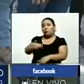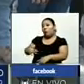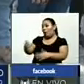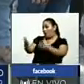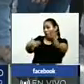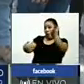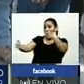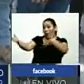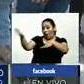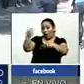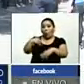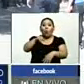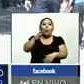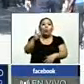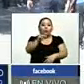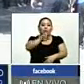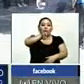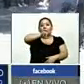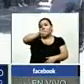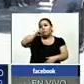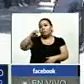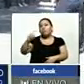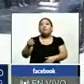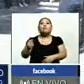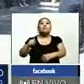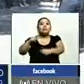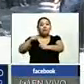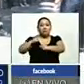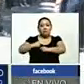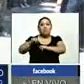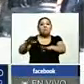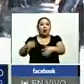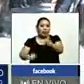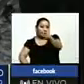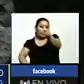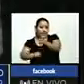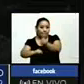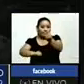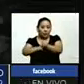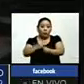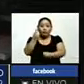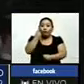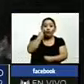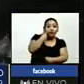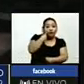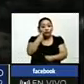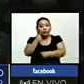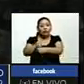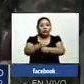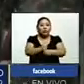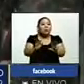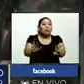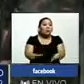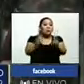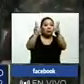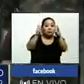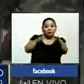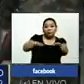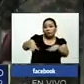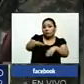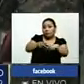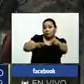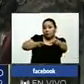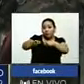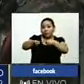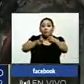de incluir a 3.000 nuevos reclutas para reforzar las tareas de seguridad en el marco del Plan Control